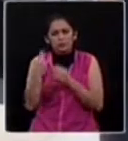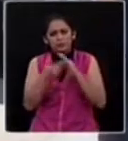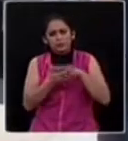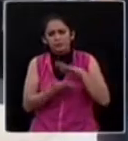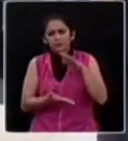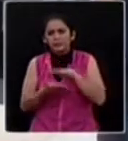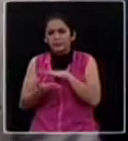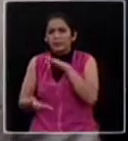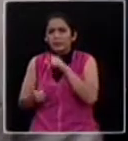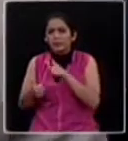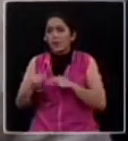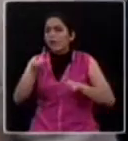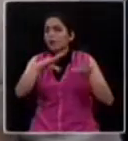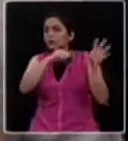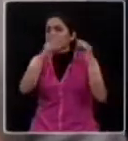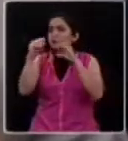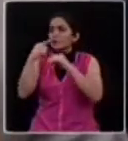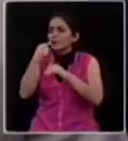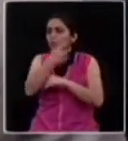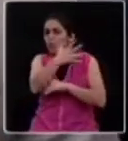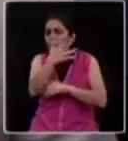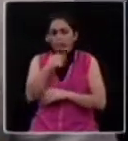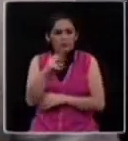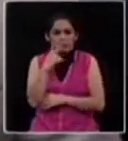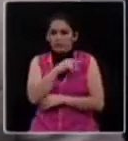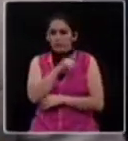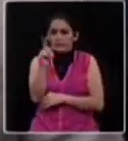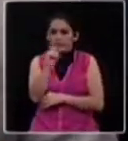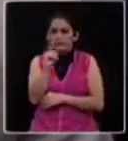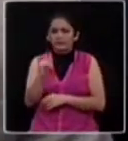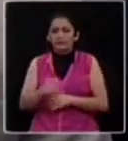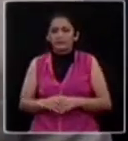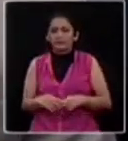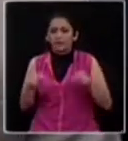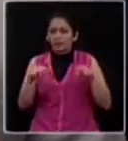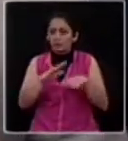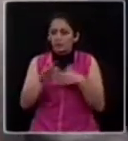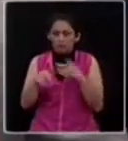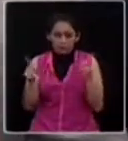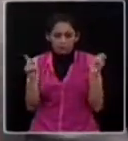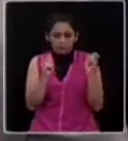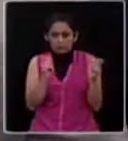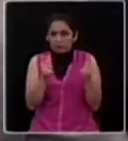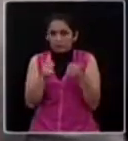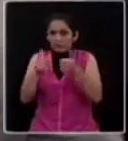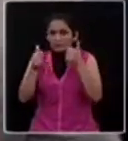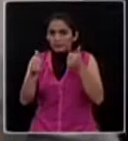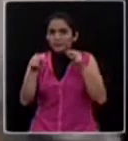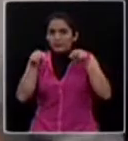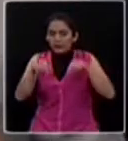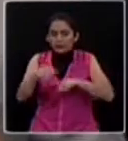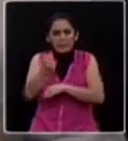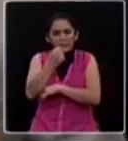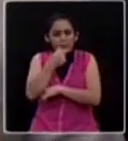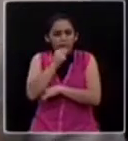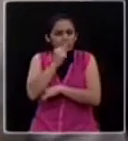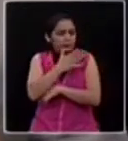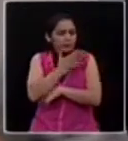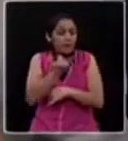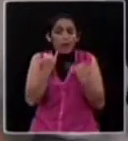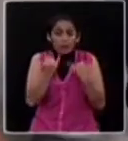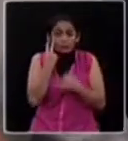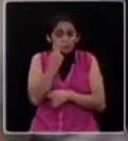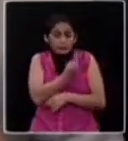un desabastecimiento de los mismos. Tener los mecanismos de control y de planificación suficientes para que no solamente haya medicina ahora como lo